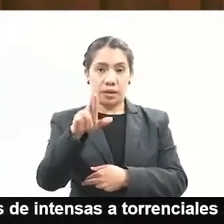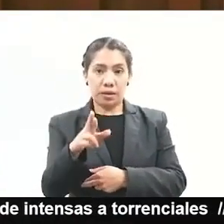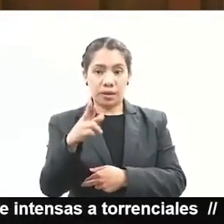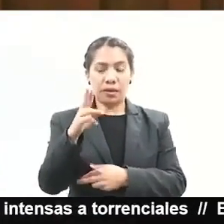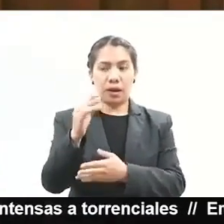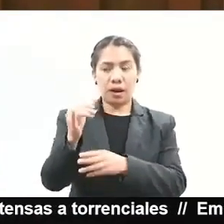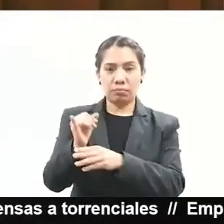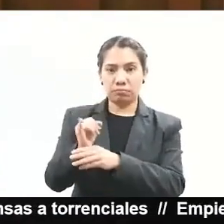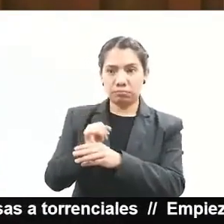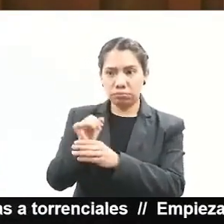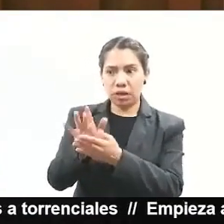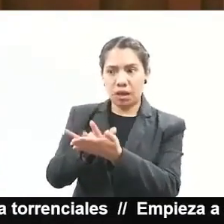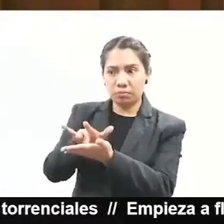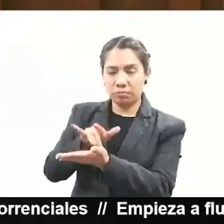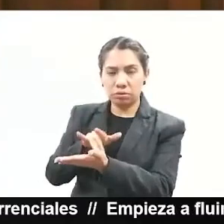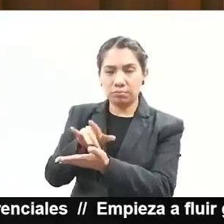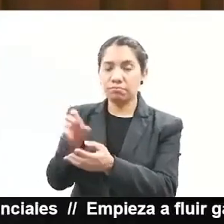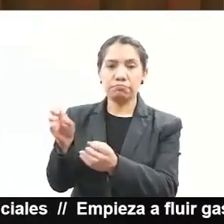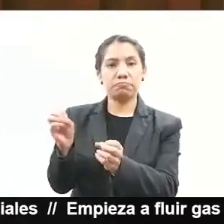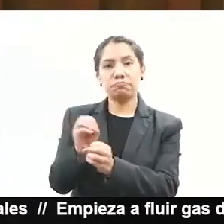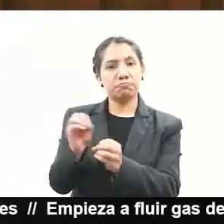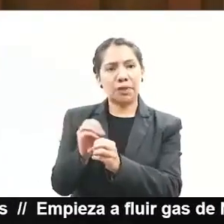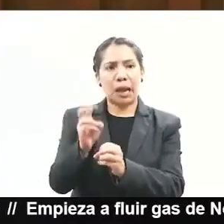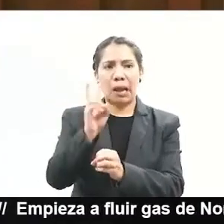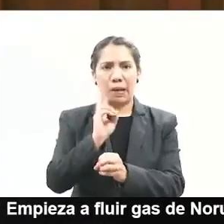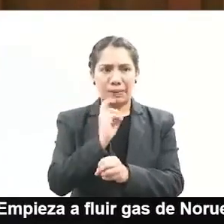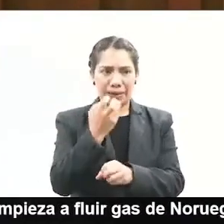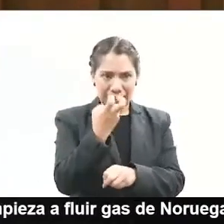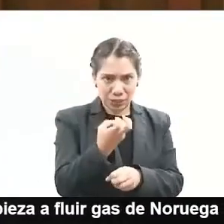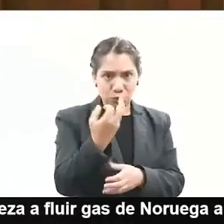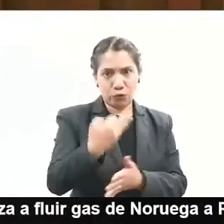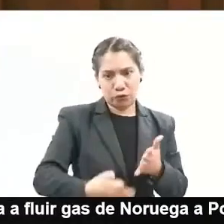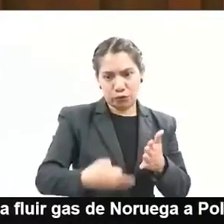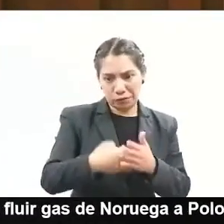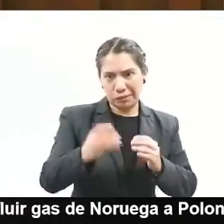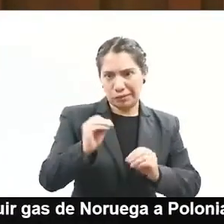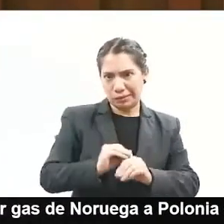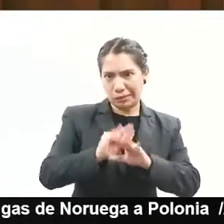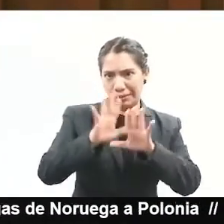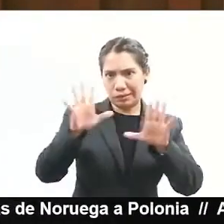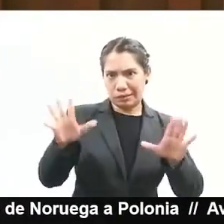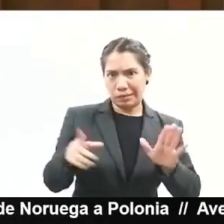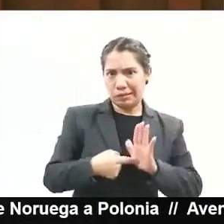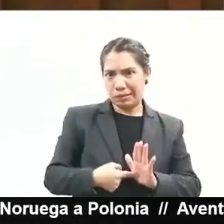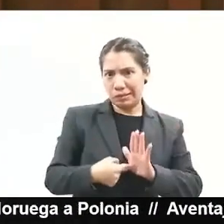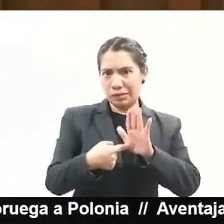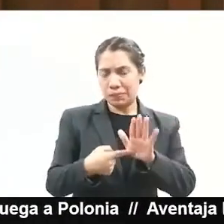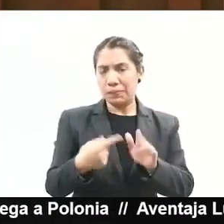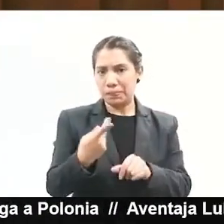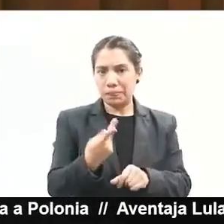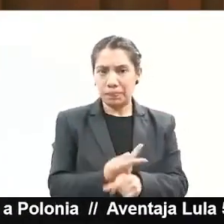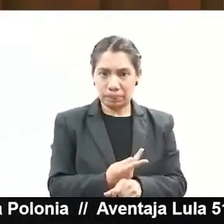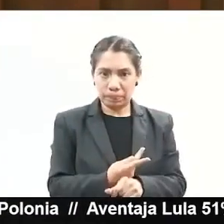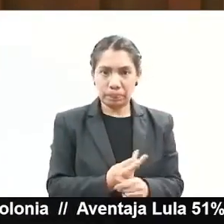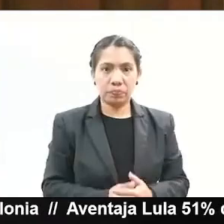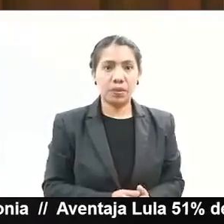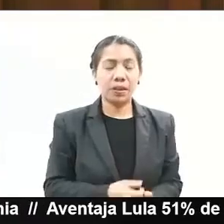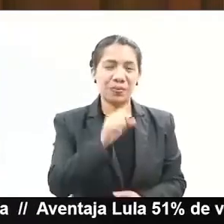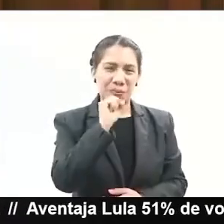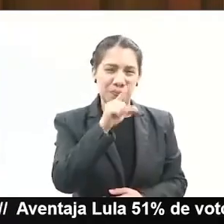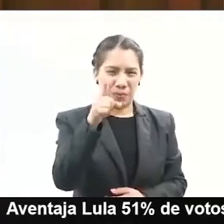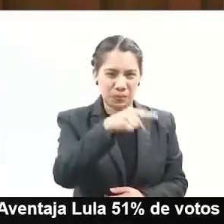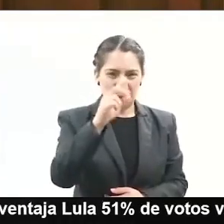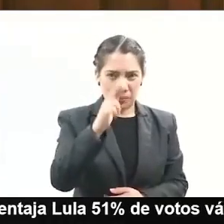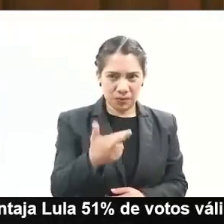y consideramos que eso es algo que se tiene que aclarar. Como ustedes saben, una pieza fundamental de esa llamada versión histórica fue el